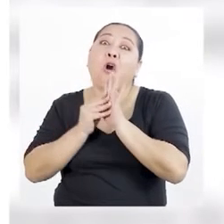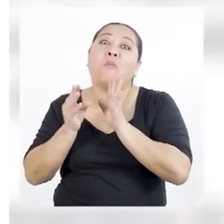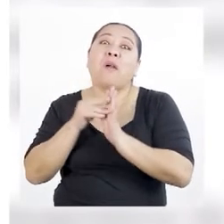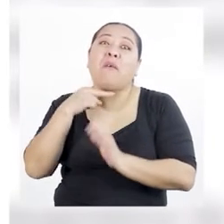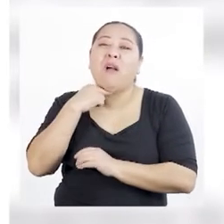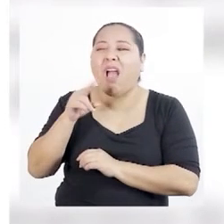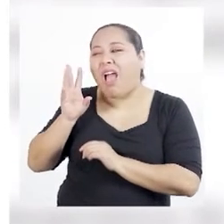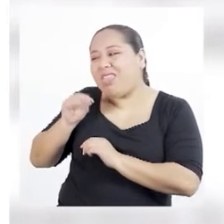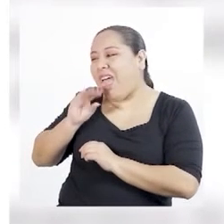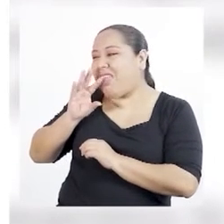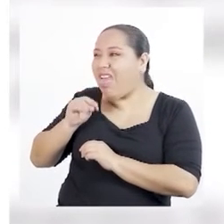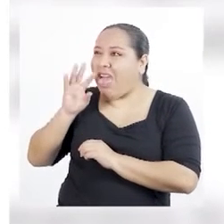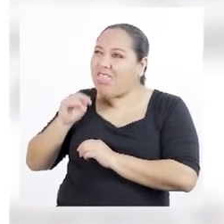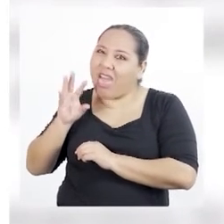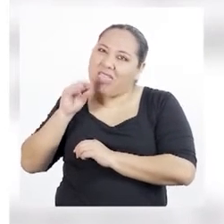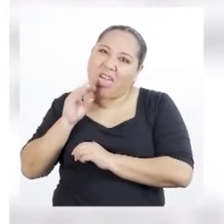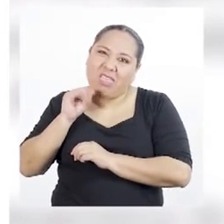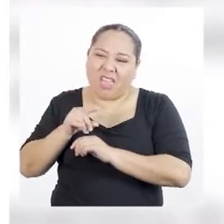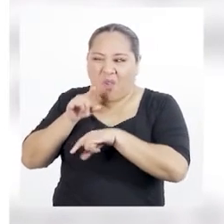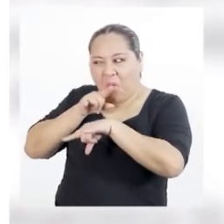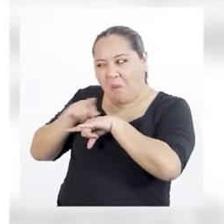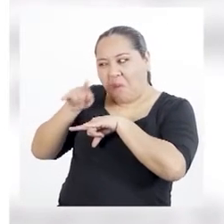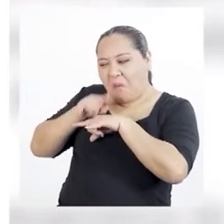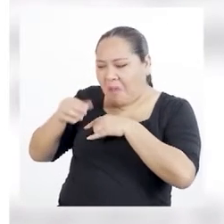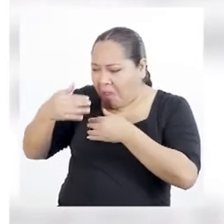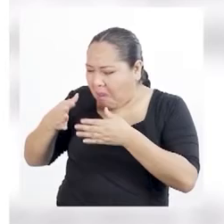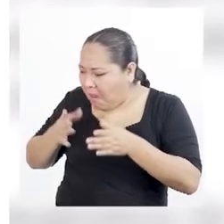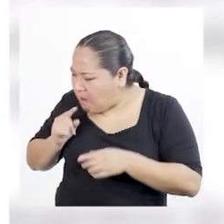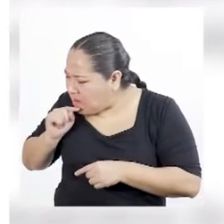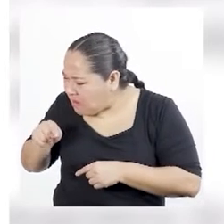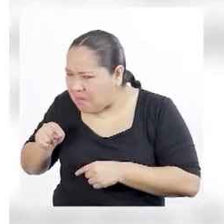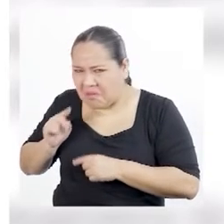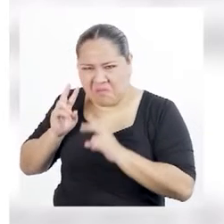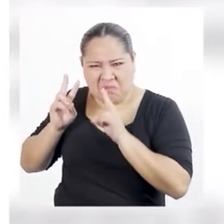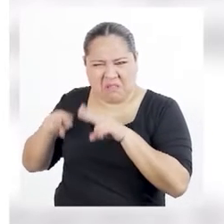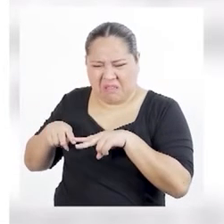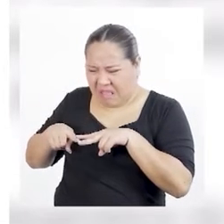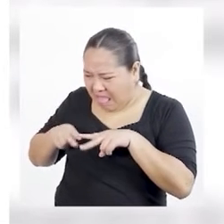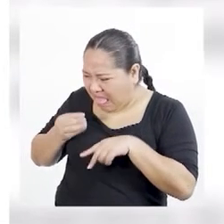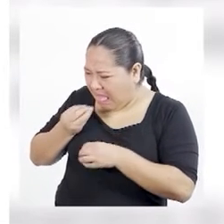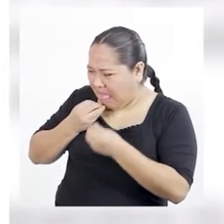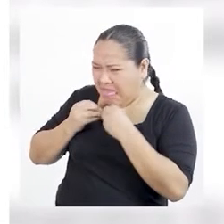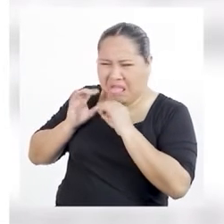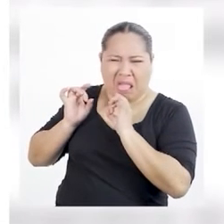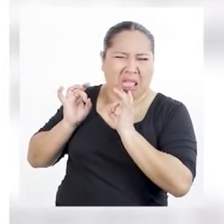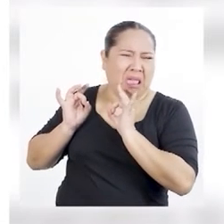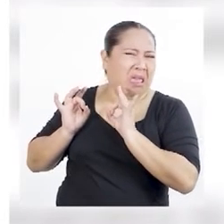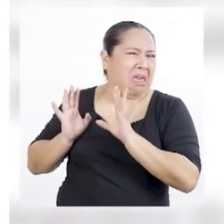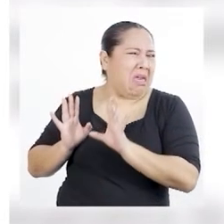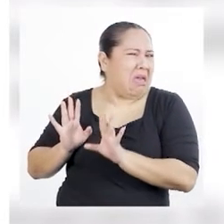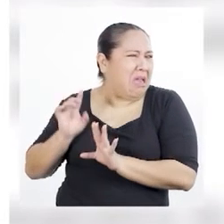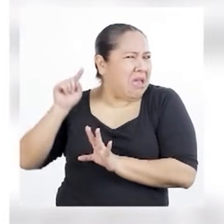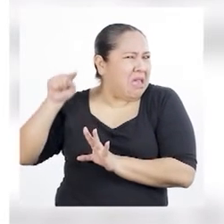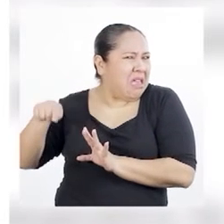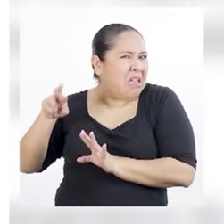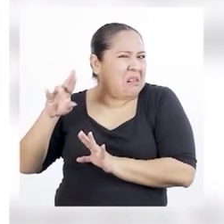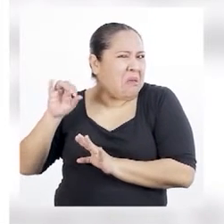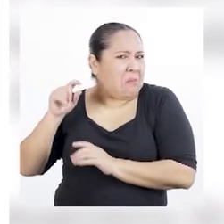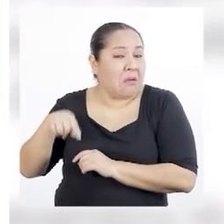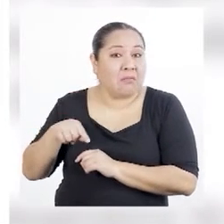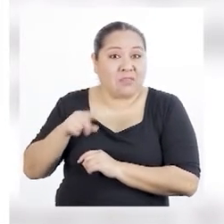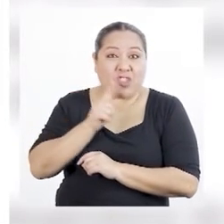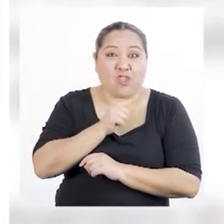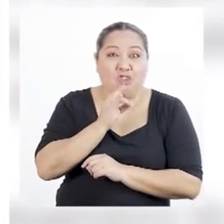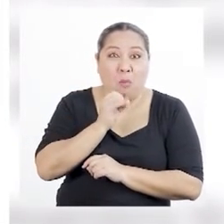el recreo y a la salida. Se burlaba de su lonchera y miraba con desprecio los alimentos de Ramón, pues según